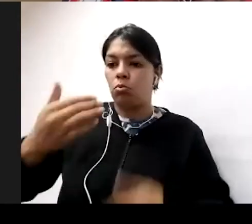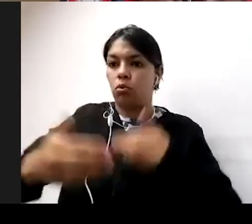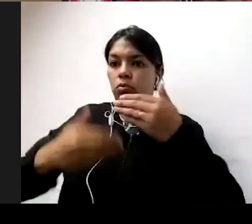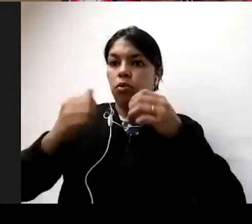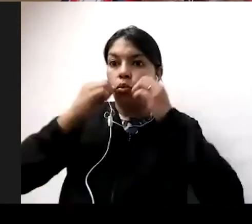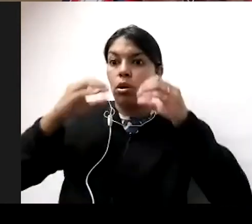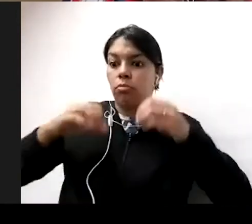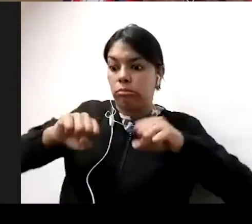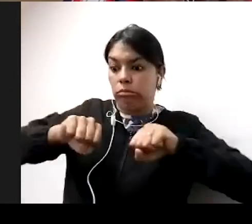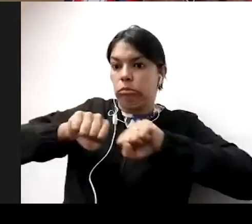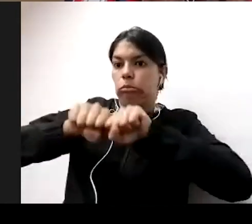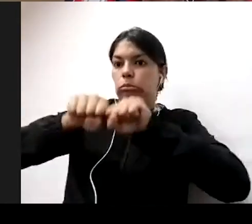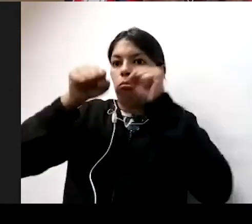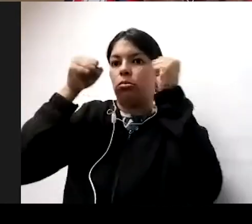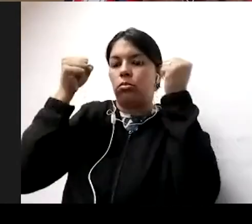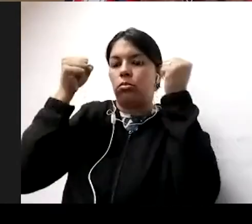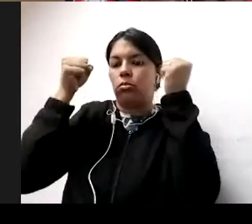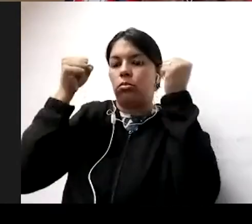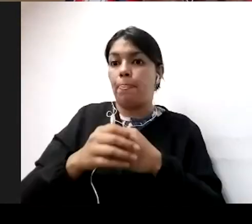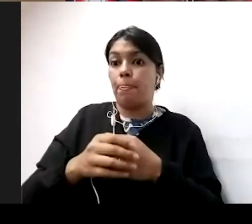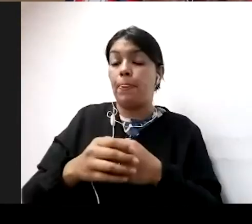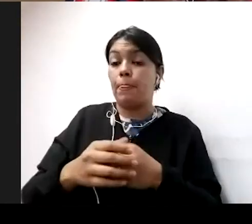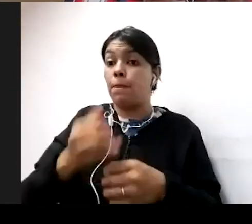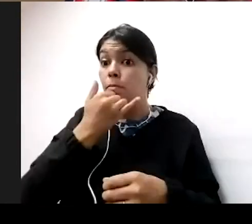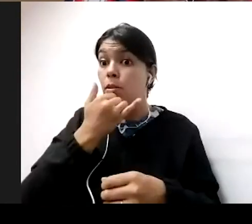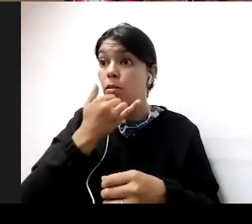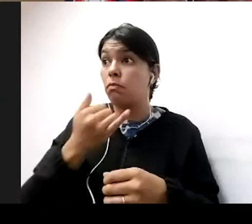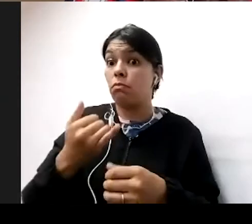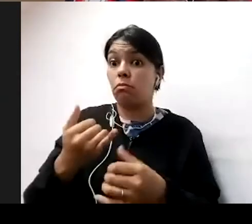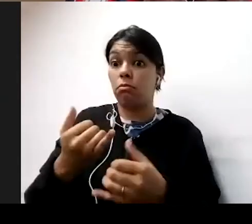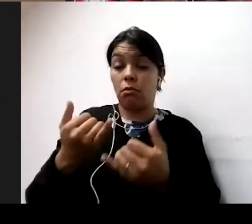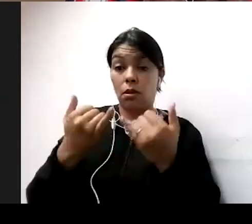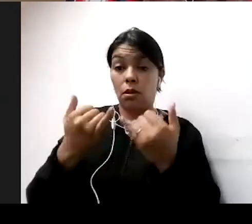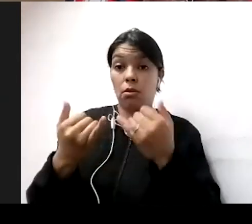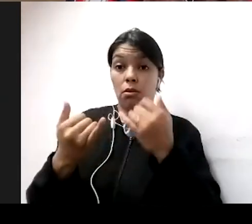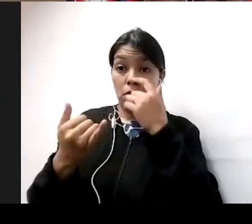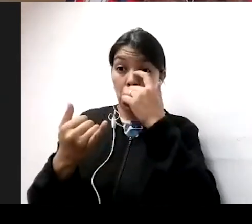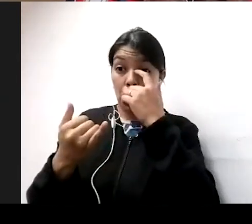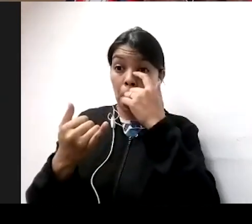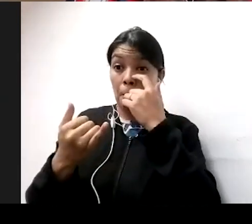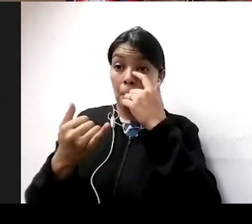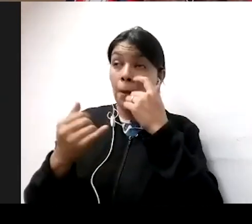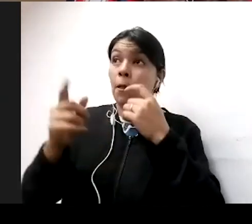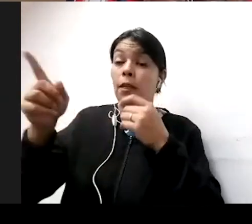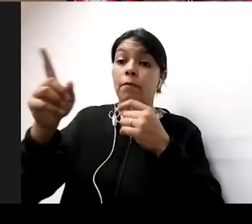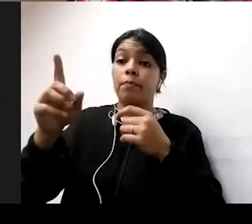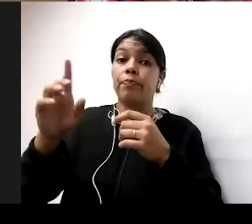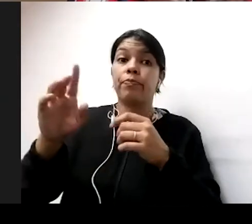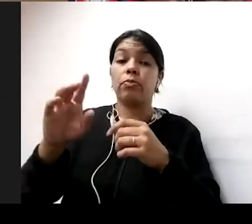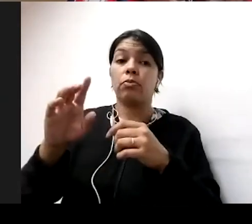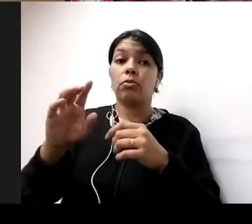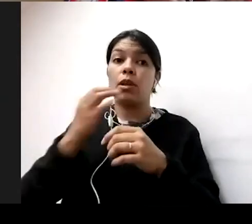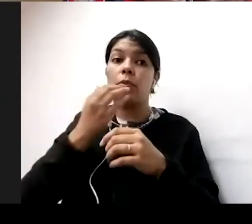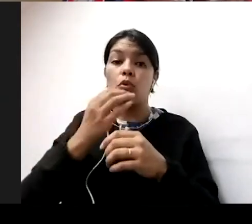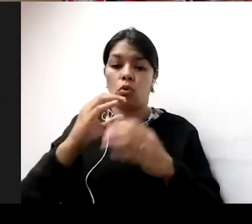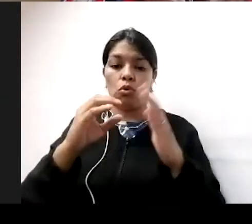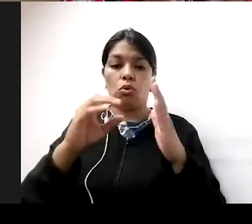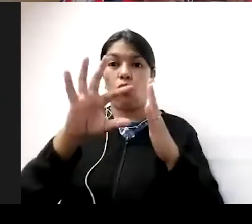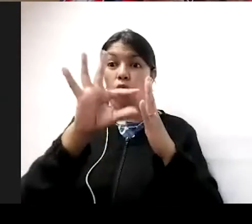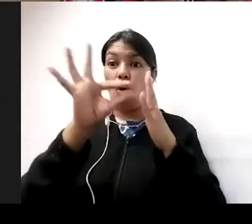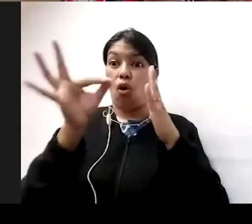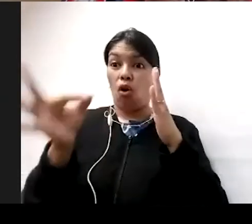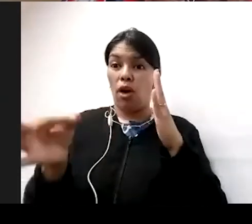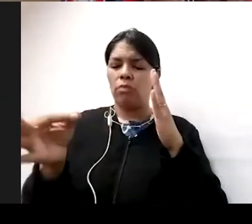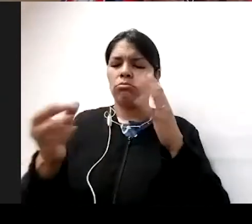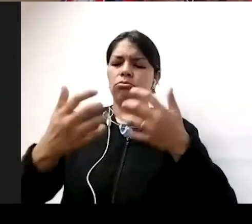Los comerciantes, usan la parte que se desecha al procesar la base de coca para